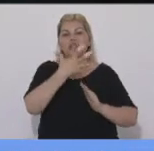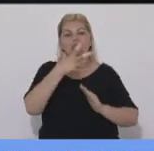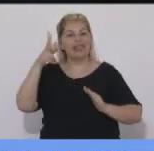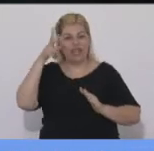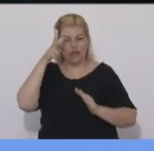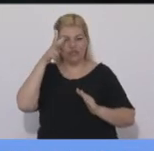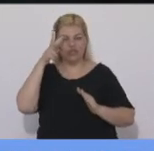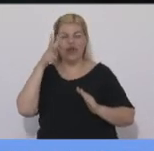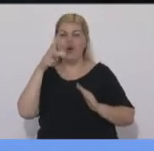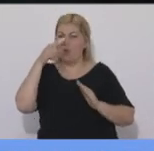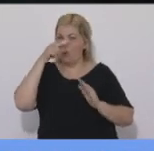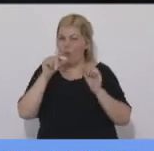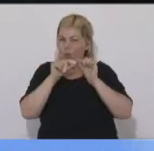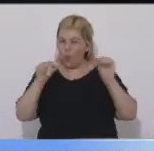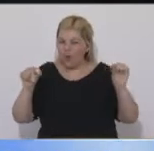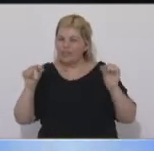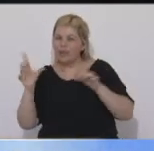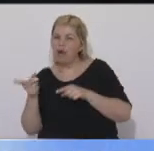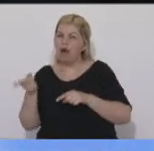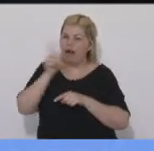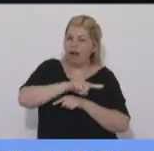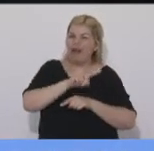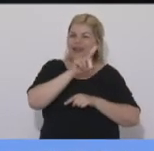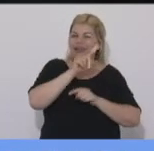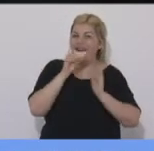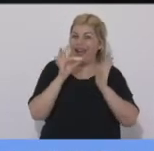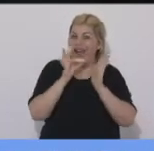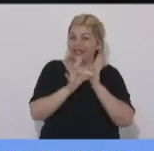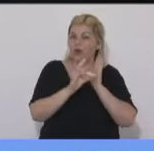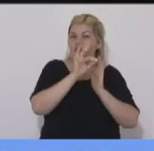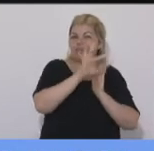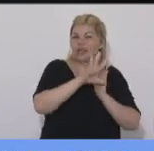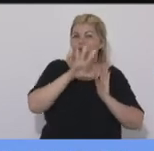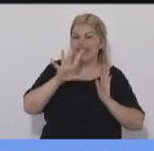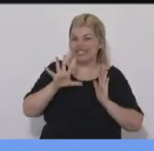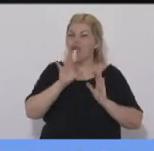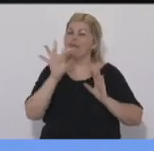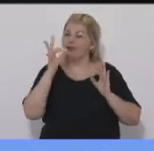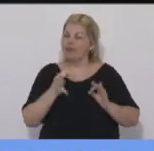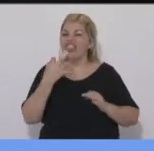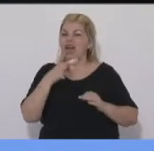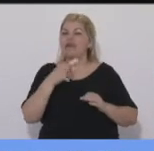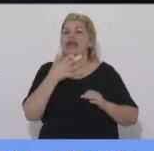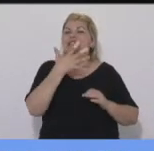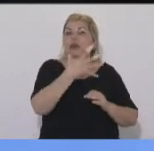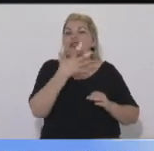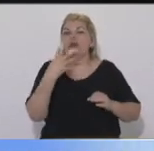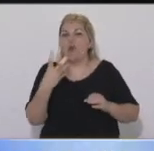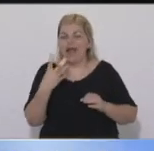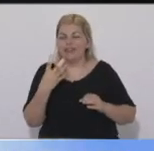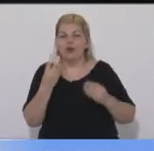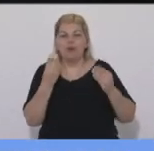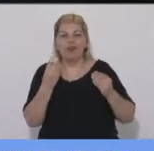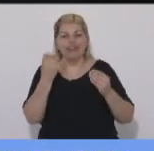parte, hace remisión al artículo 55 y debería decir artículo 54, porque cuando hicimos las modificaciones que propuso